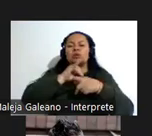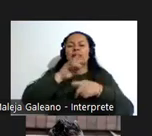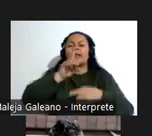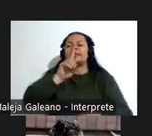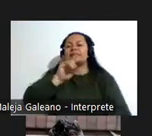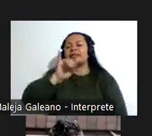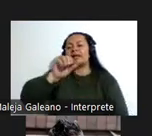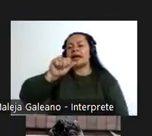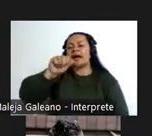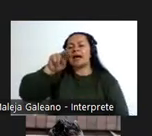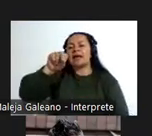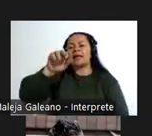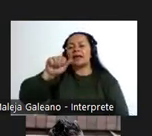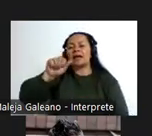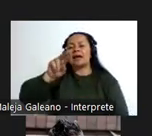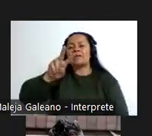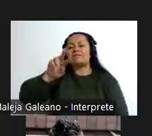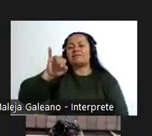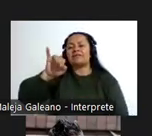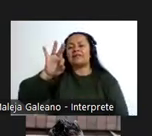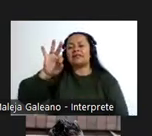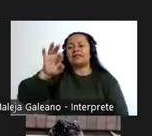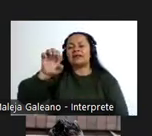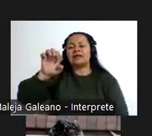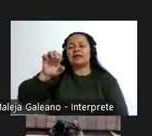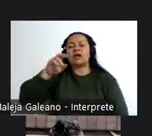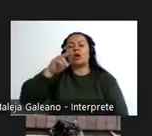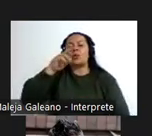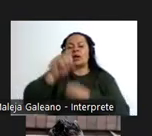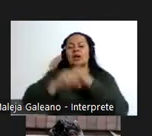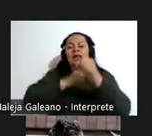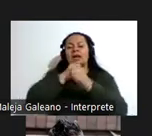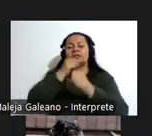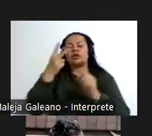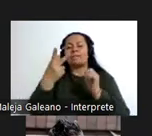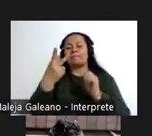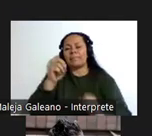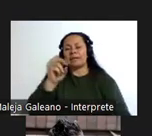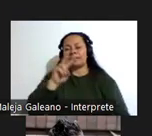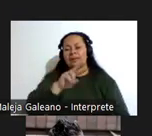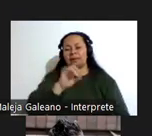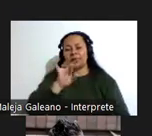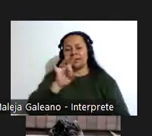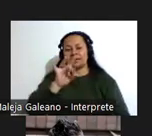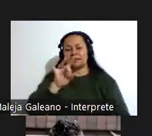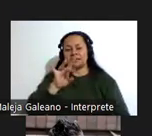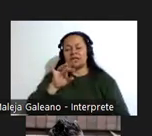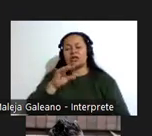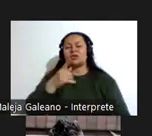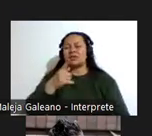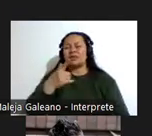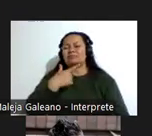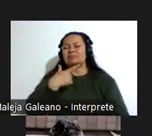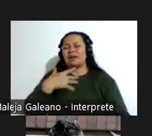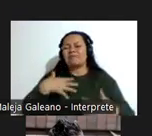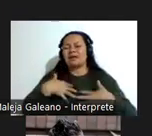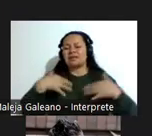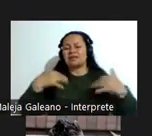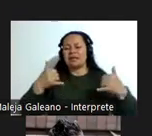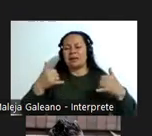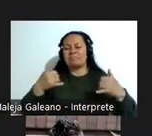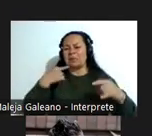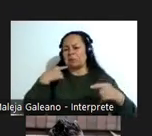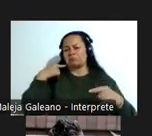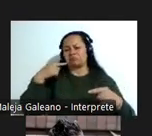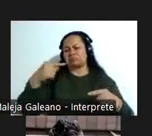supuesto de Sara Ahmed del 2015, en lo que ella considera el goce de la negatividad. De allí es de donde surge